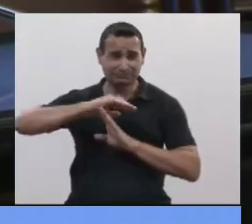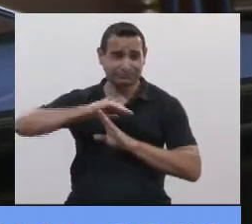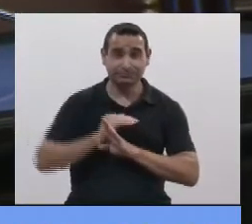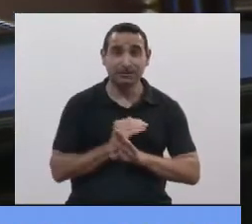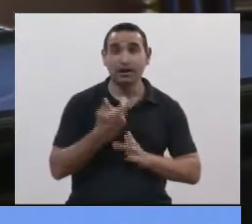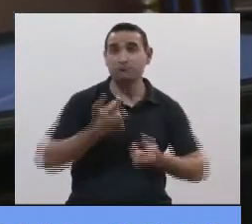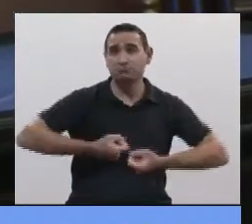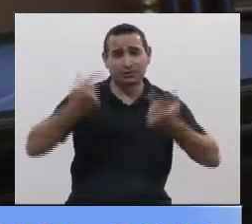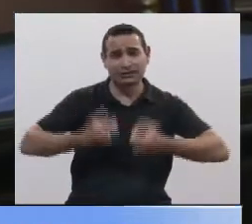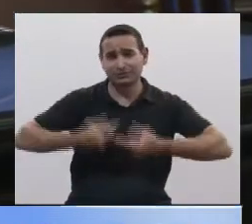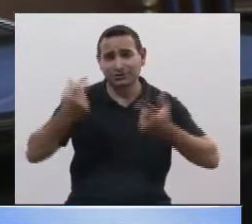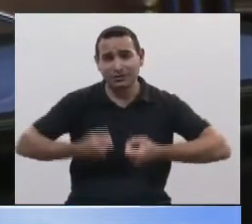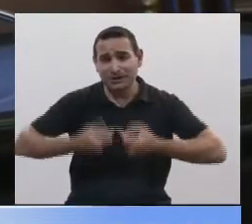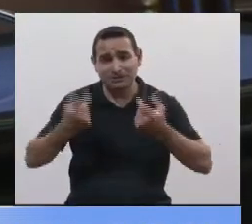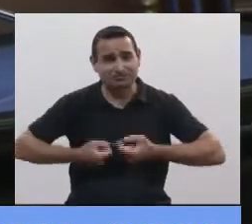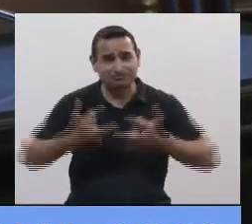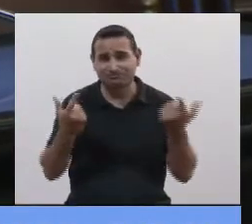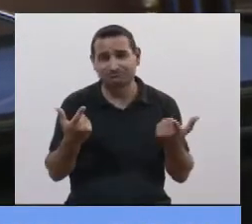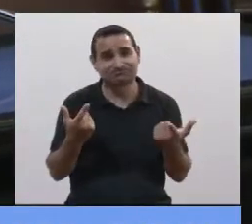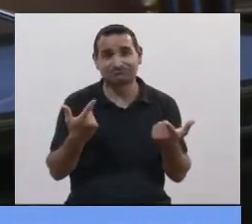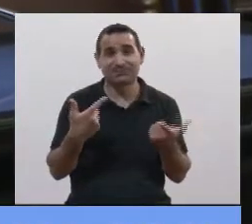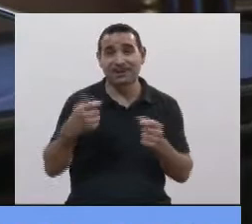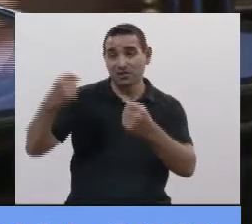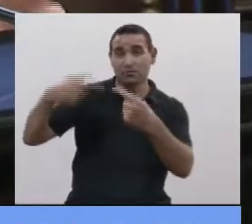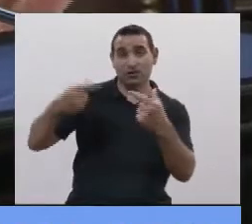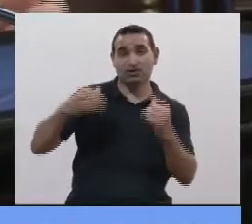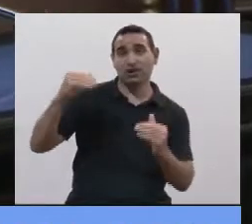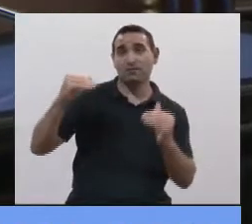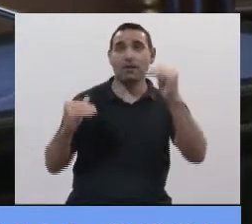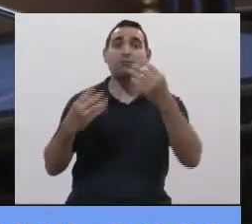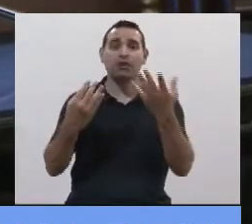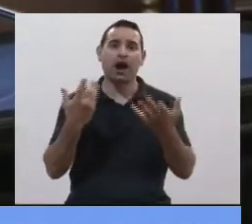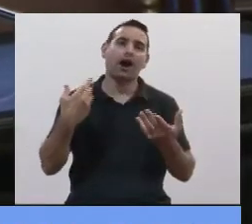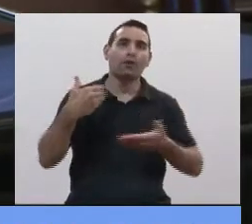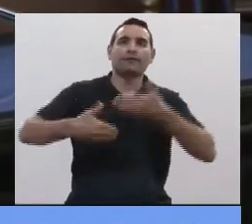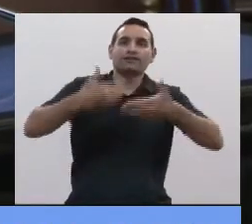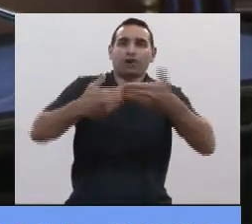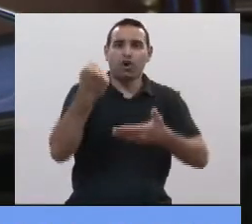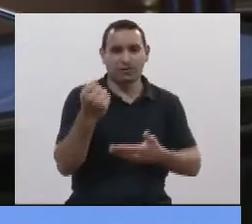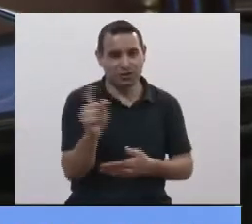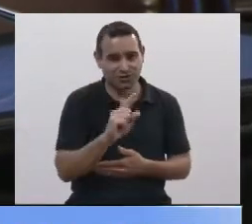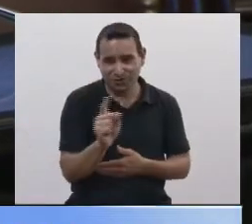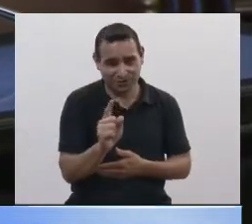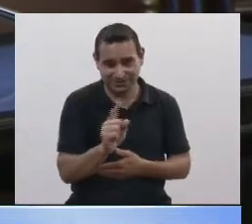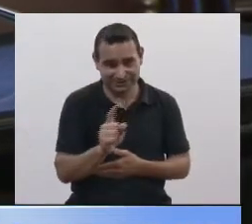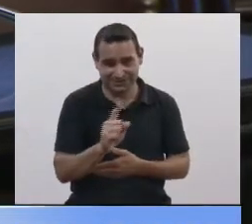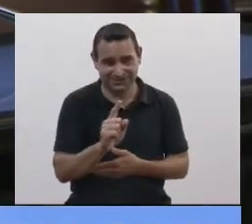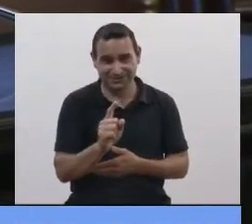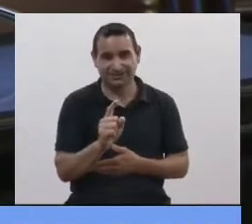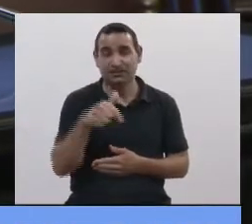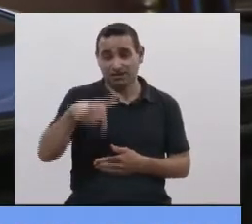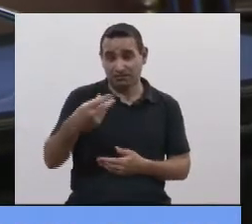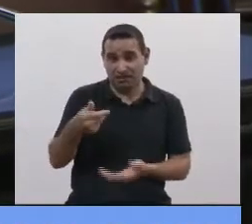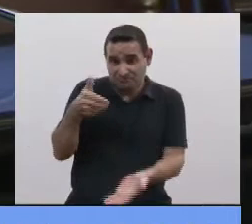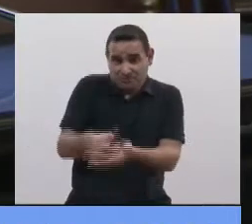las exportaciones son más que las importaciones, no porque hayamos crecido tanto, sino porque nadie importa nada, porque no están